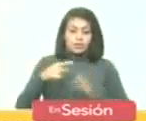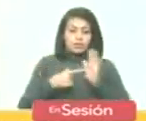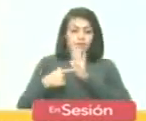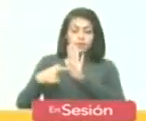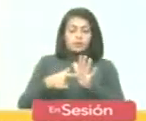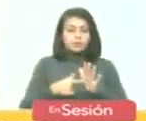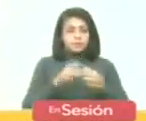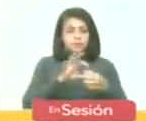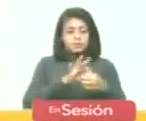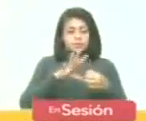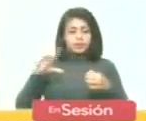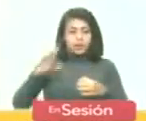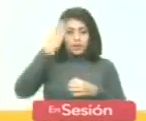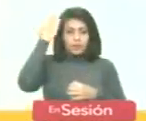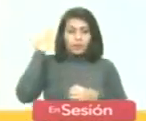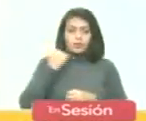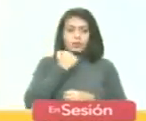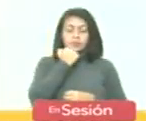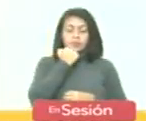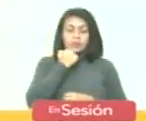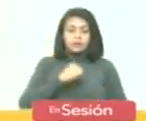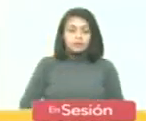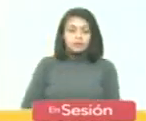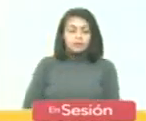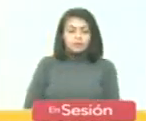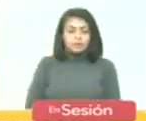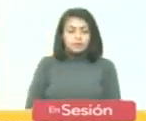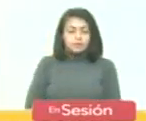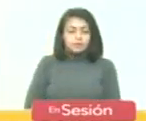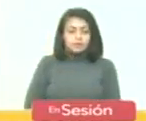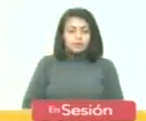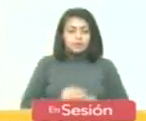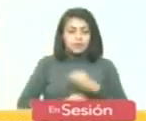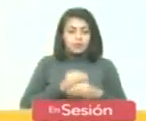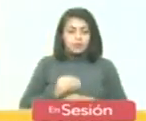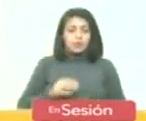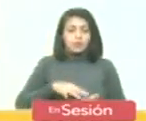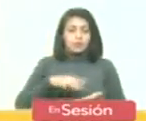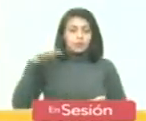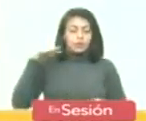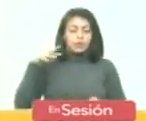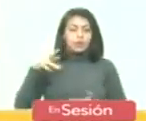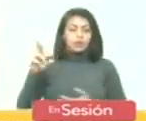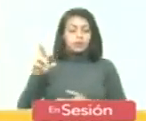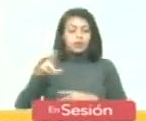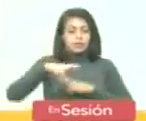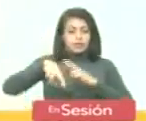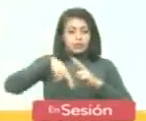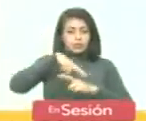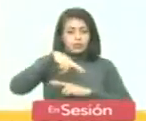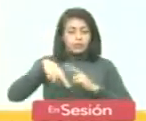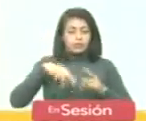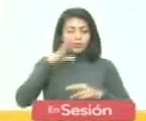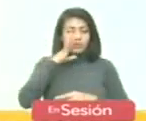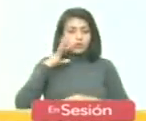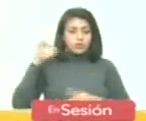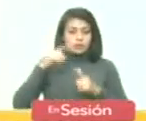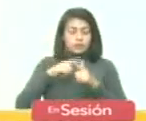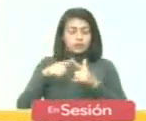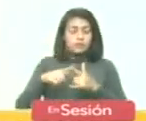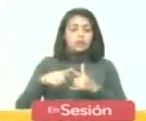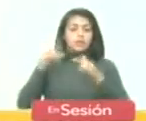al desprendimiento de Francisco de Miranda, que habiendo venido de las glorias de la Revolución Francesa y de la independencia